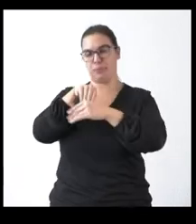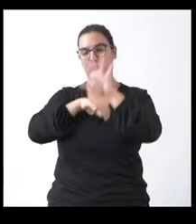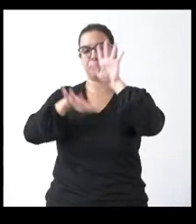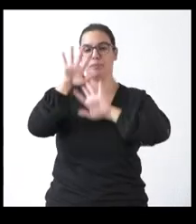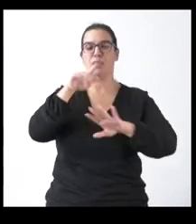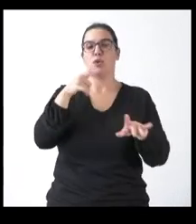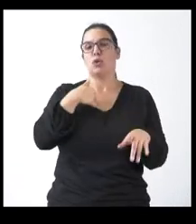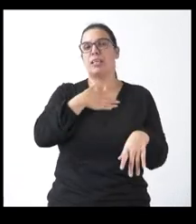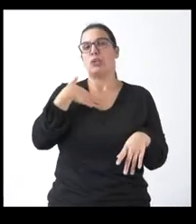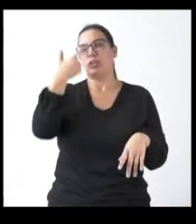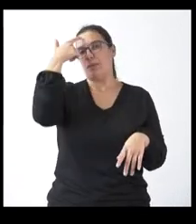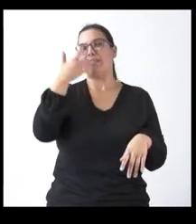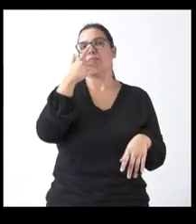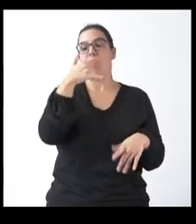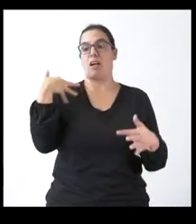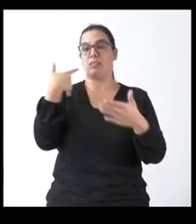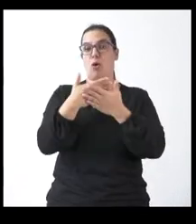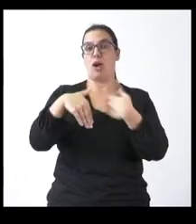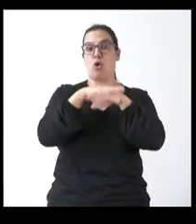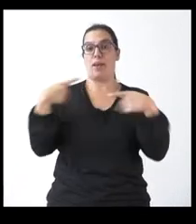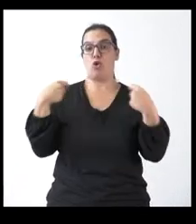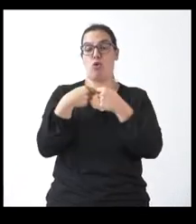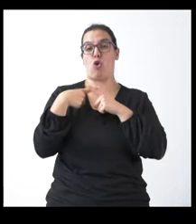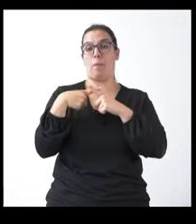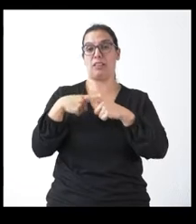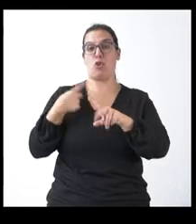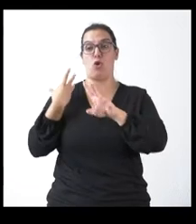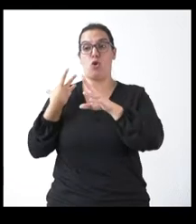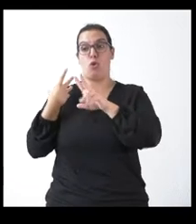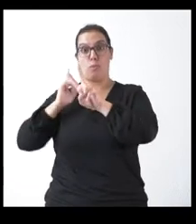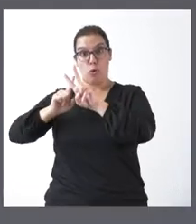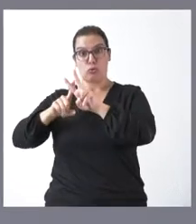positivo de este tiempo de gobierno con box